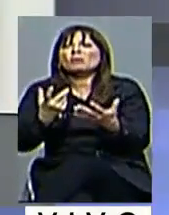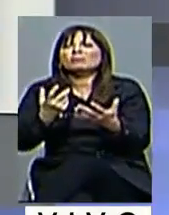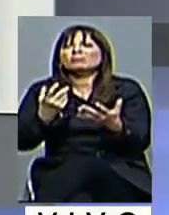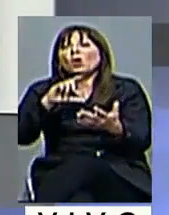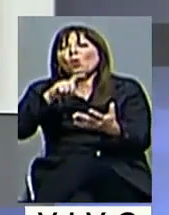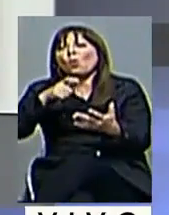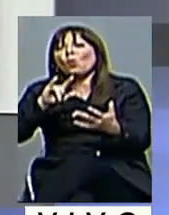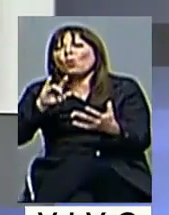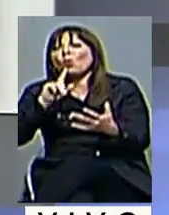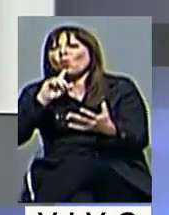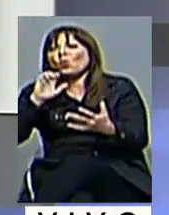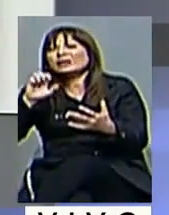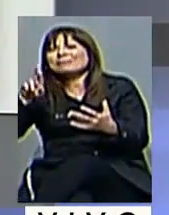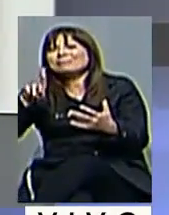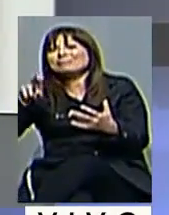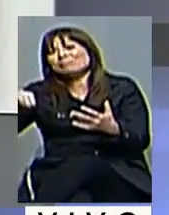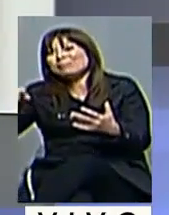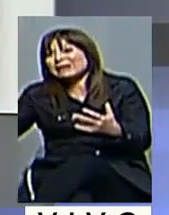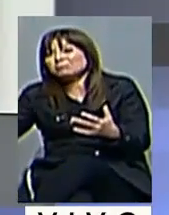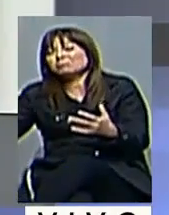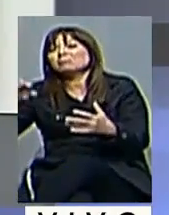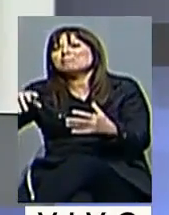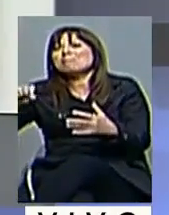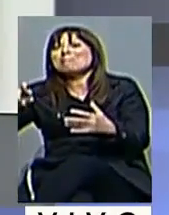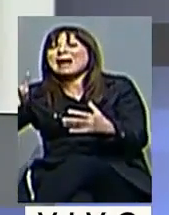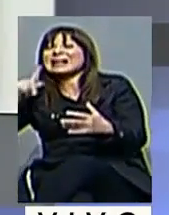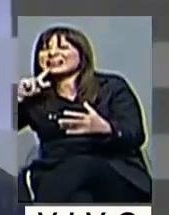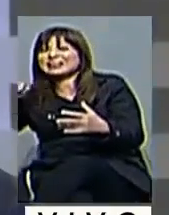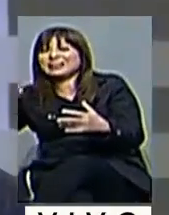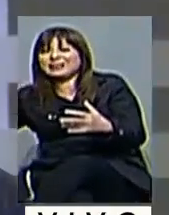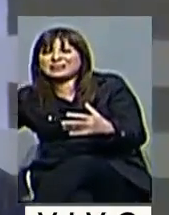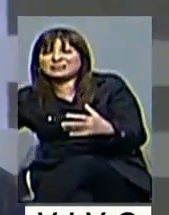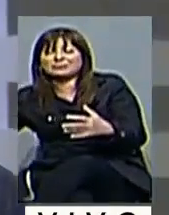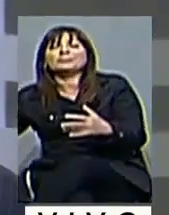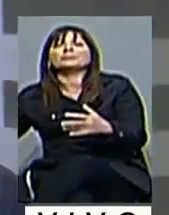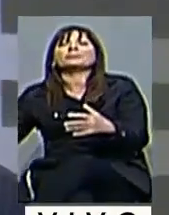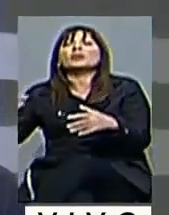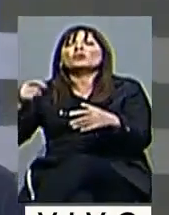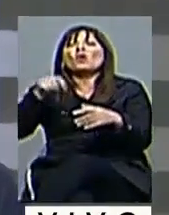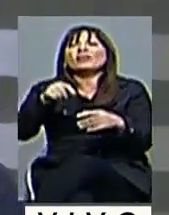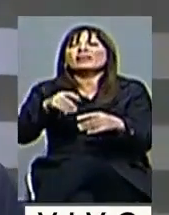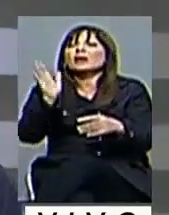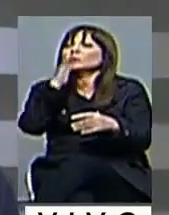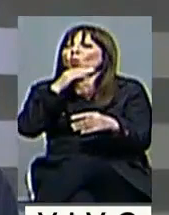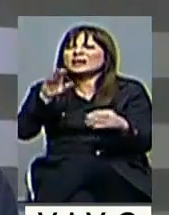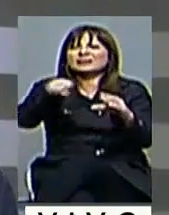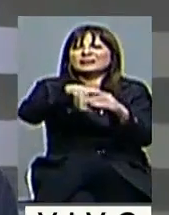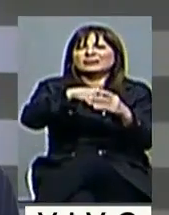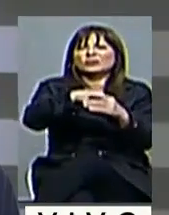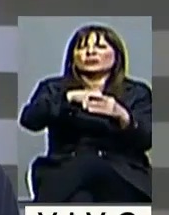Gutenberg Martín, etcétera, claro. que hoy día no están... De, progresivo con progreso. Claro, de que hoy día no están dentro de